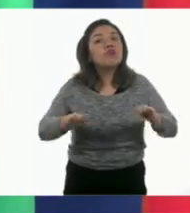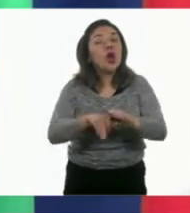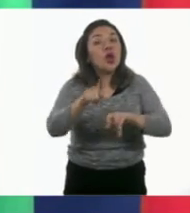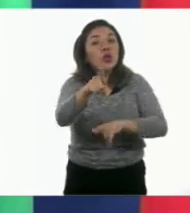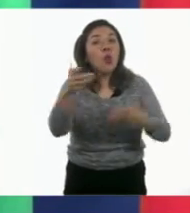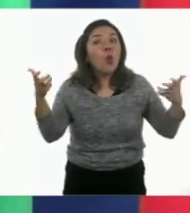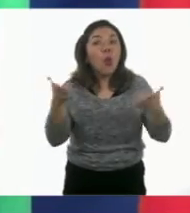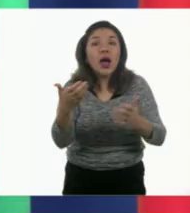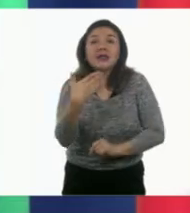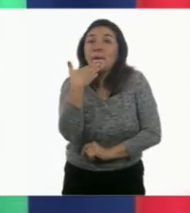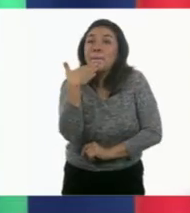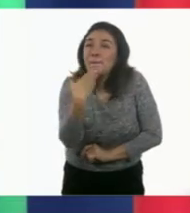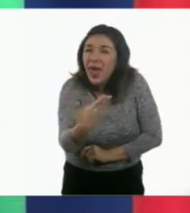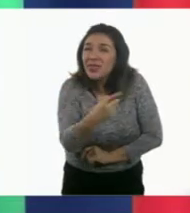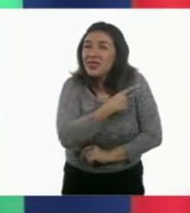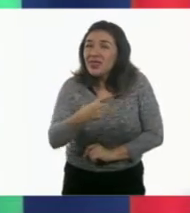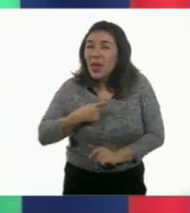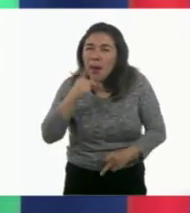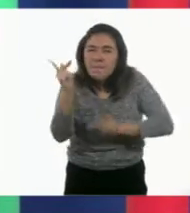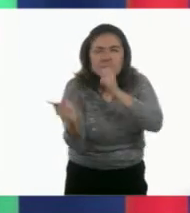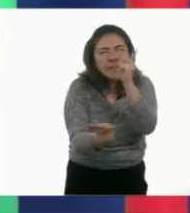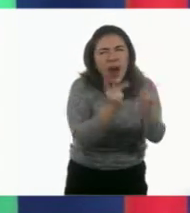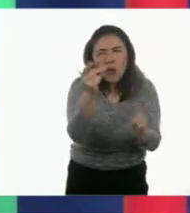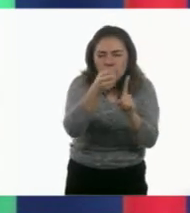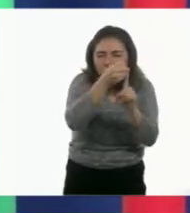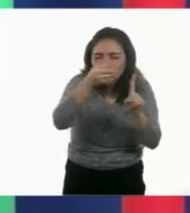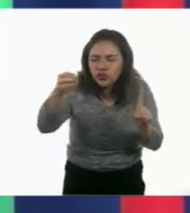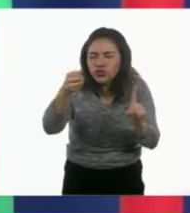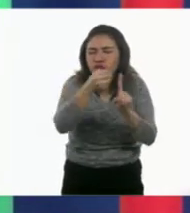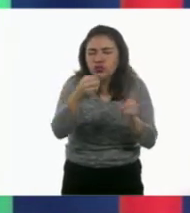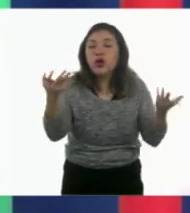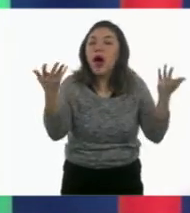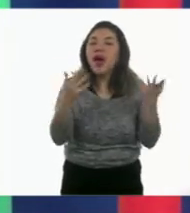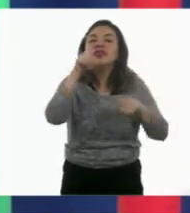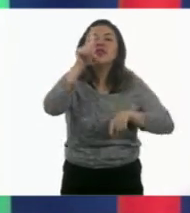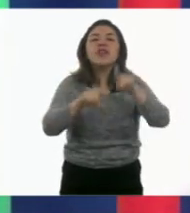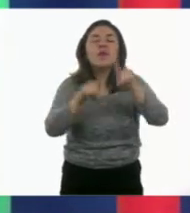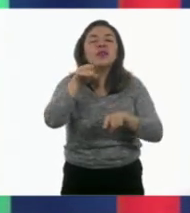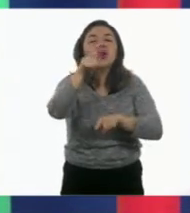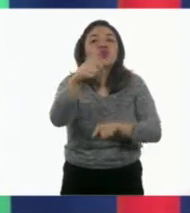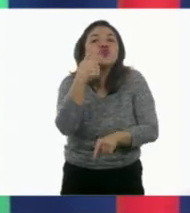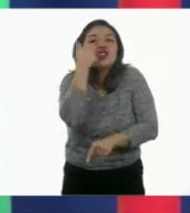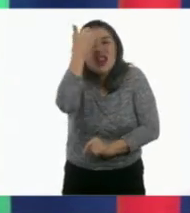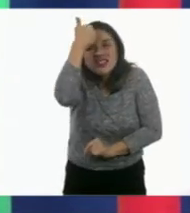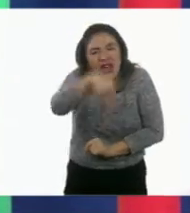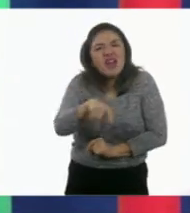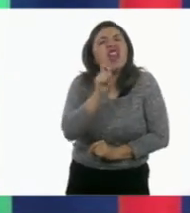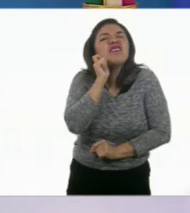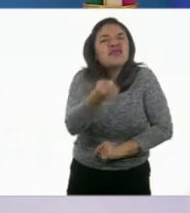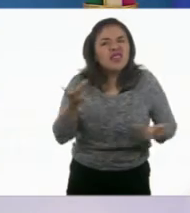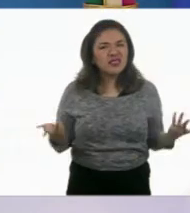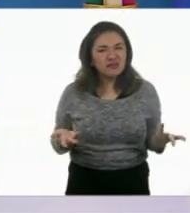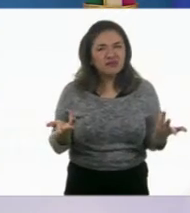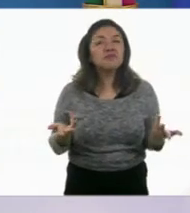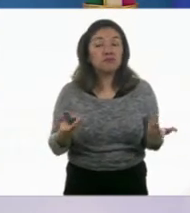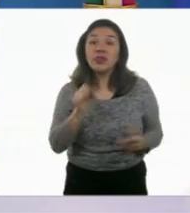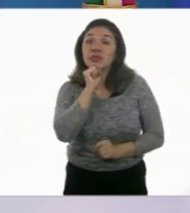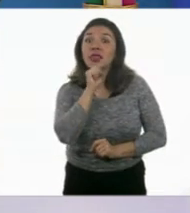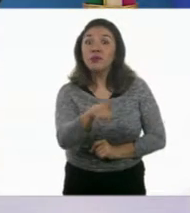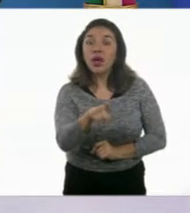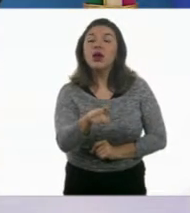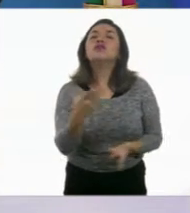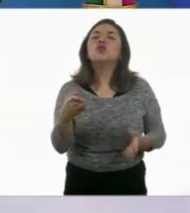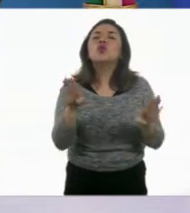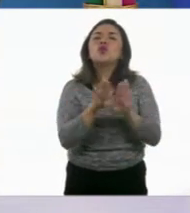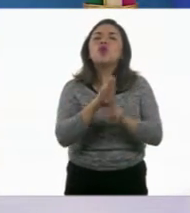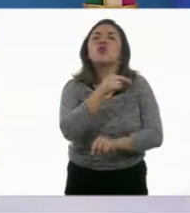formular correctamente una pregunta dependiendo de la información que quieras recabar. También